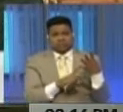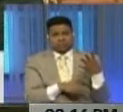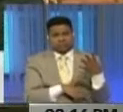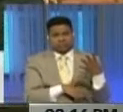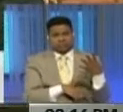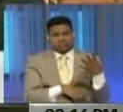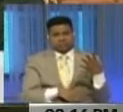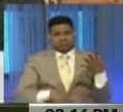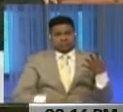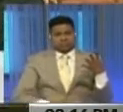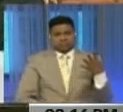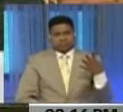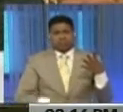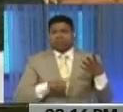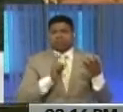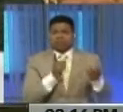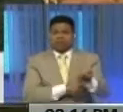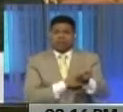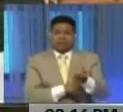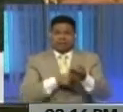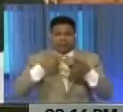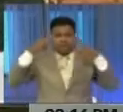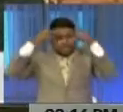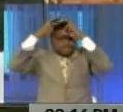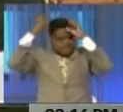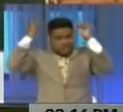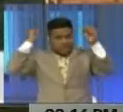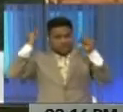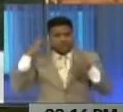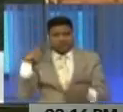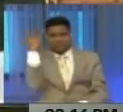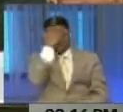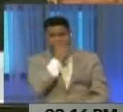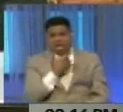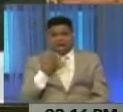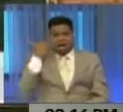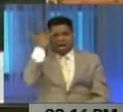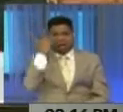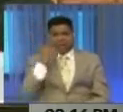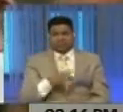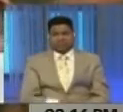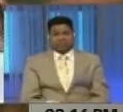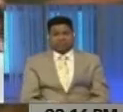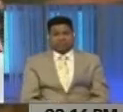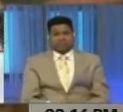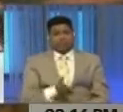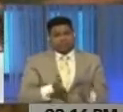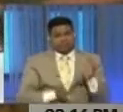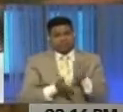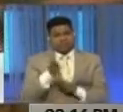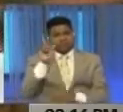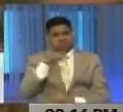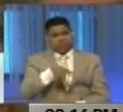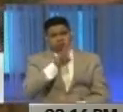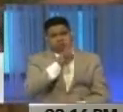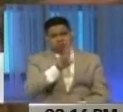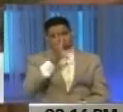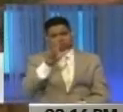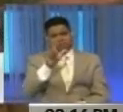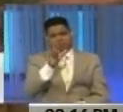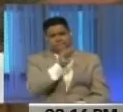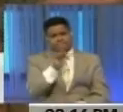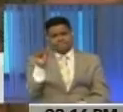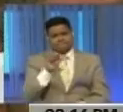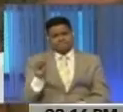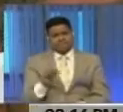Chopelinney, nuestra hermana embajadora de Sudáfrica. Por allá estuvo don Aristóbulos Turi hace 2 o 3 meses firmando